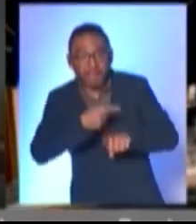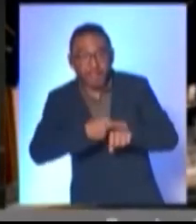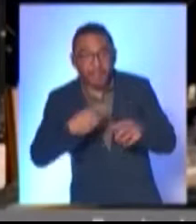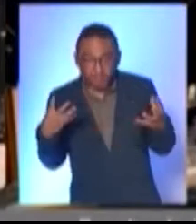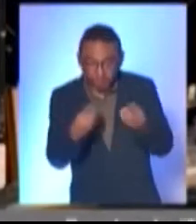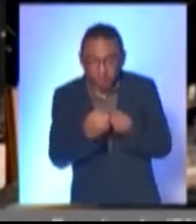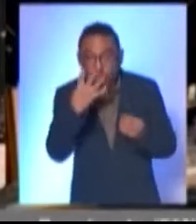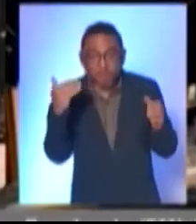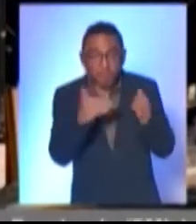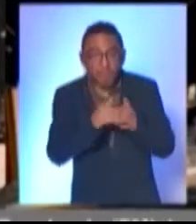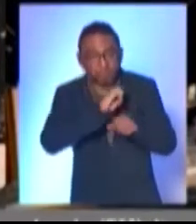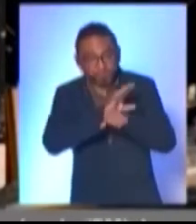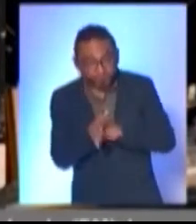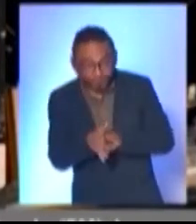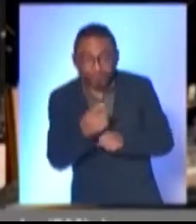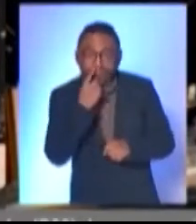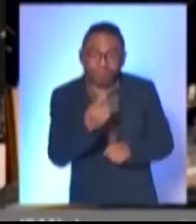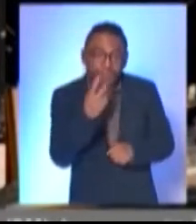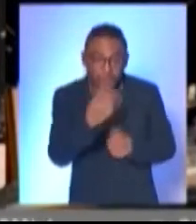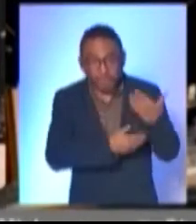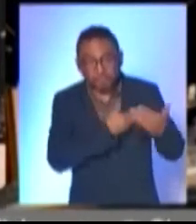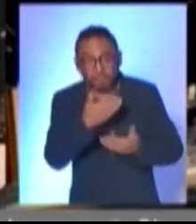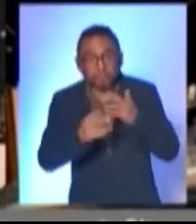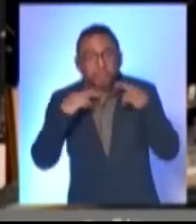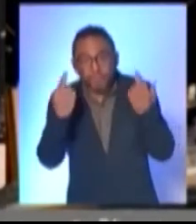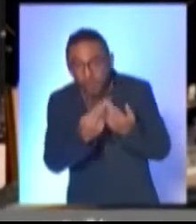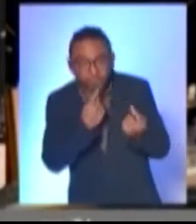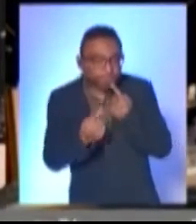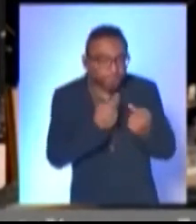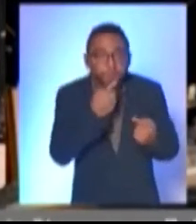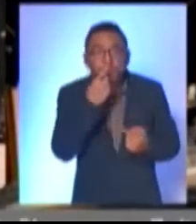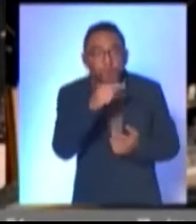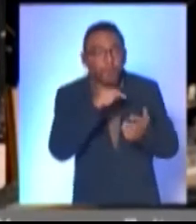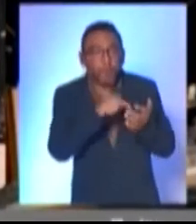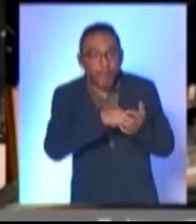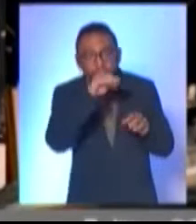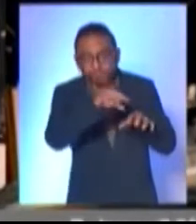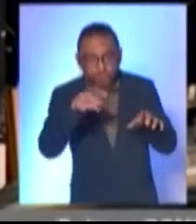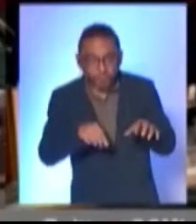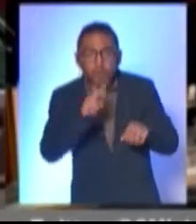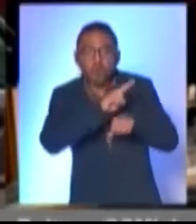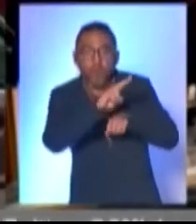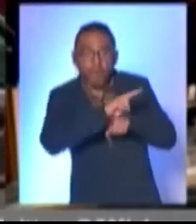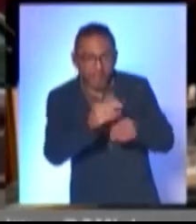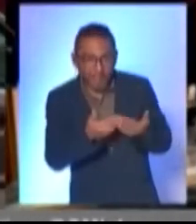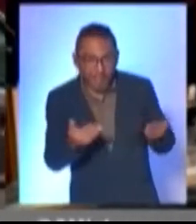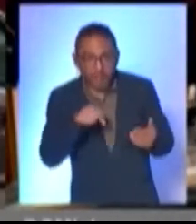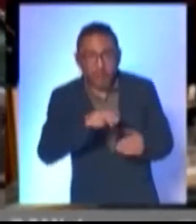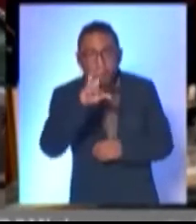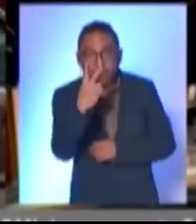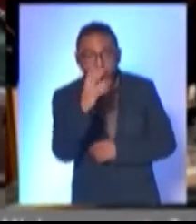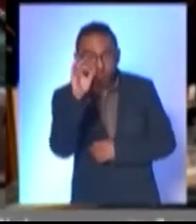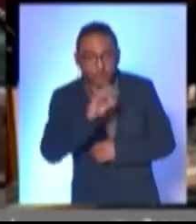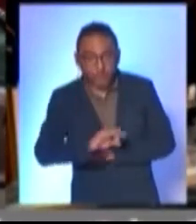de COVID-19. En ese sentido, durante el desarrollo de la sesión, se informaron varios puntos, entre ellos que Uruapan actualmente tiene un 32%